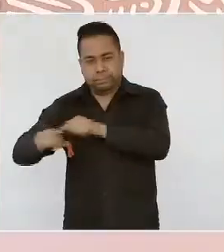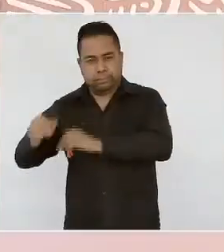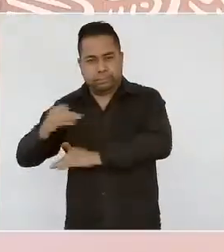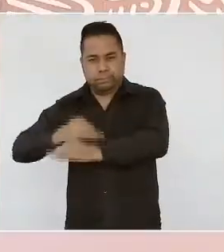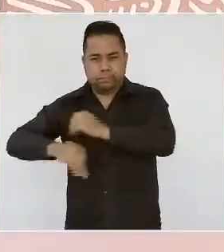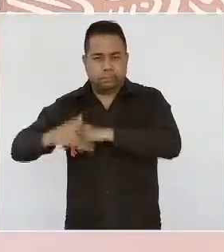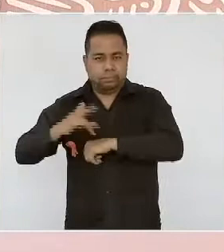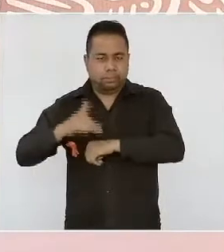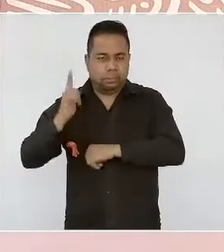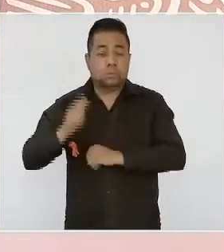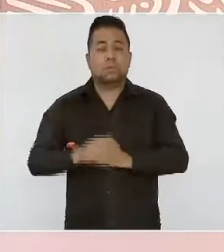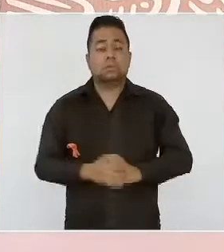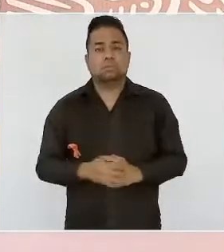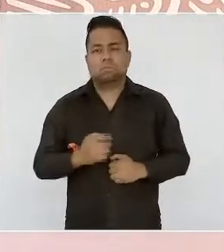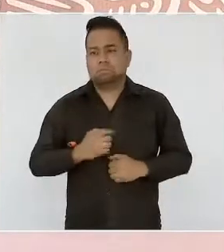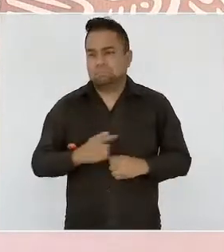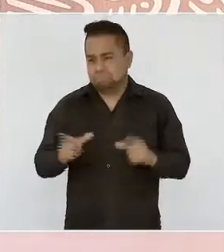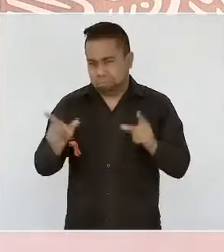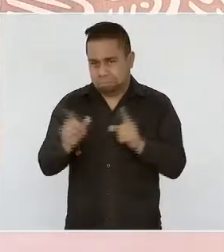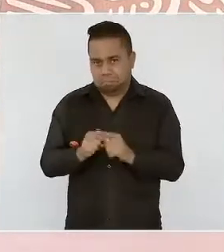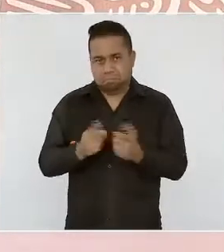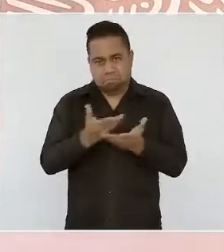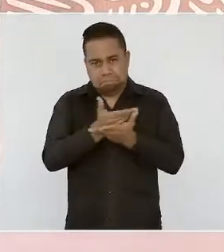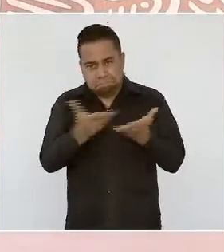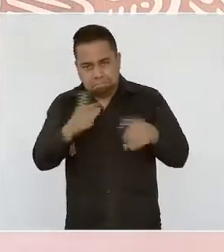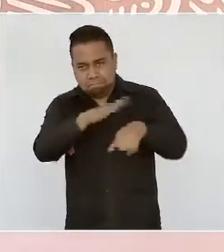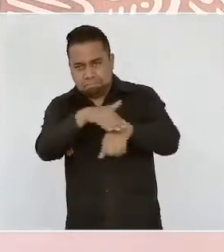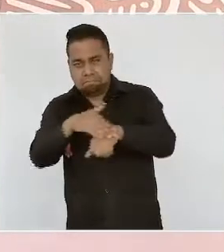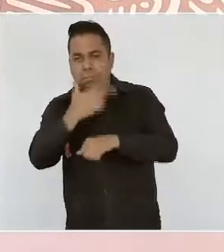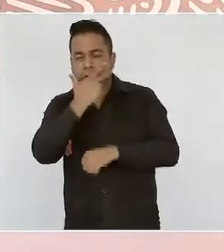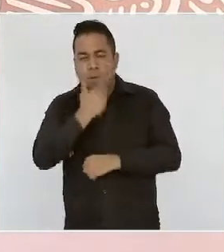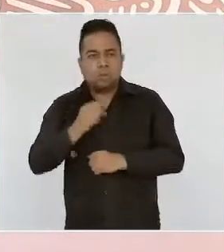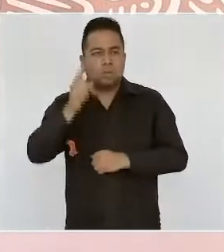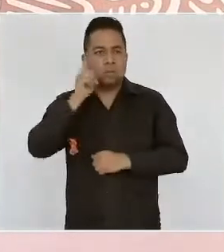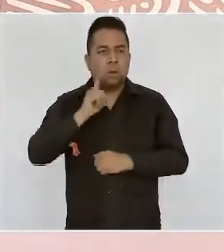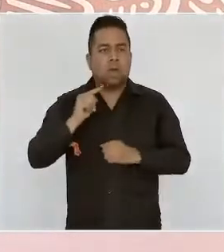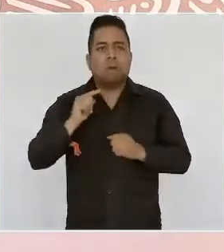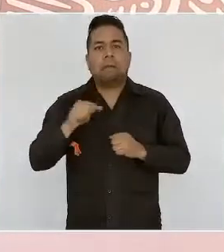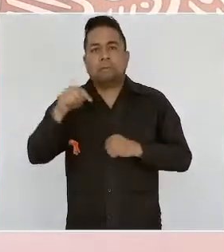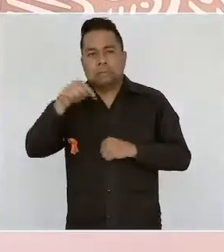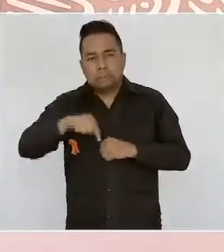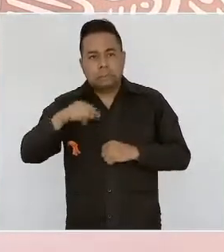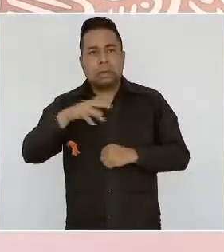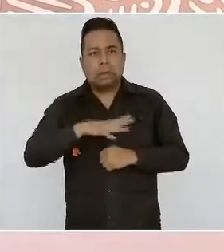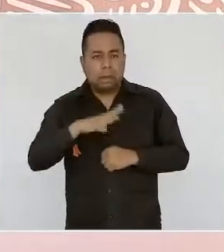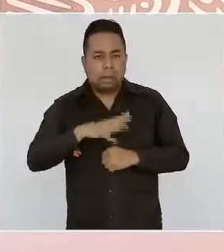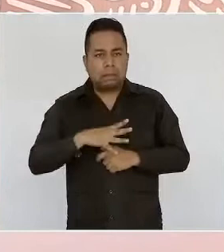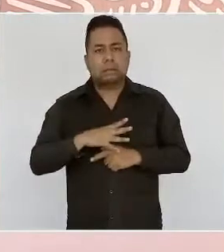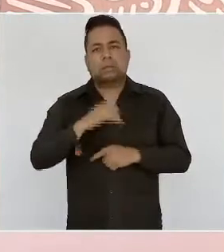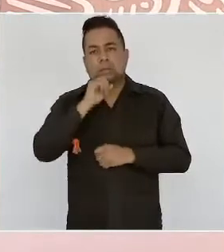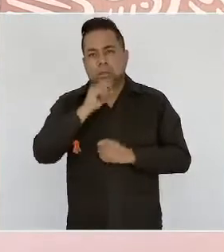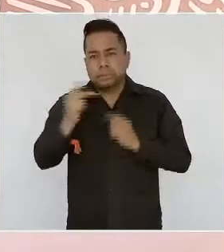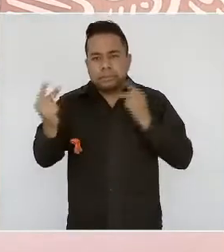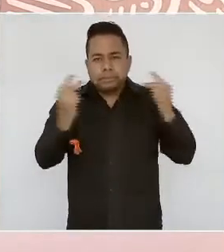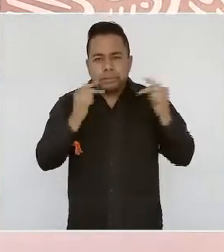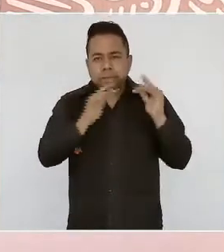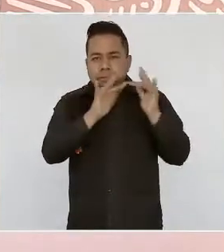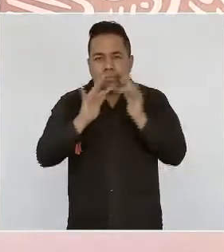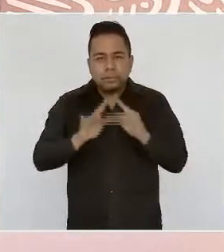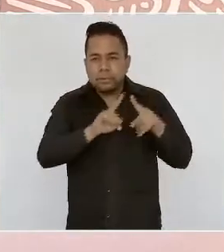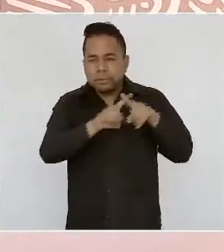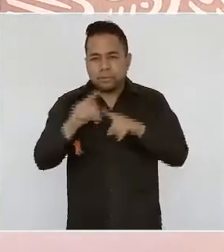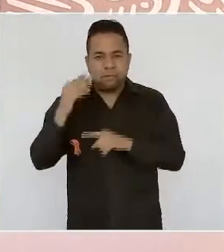simplemente invitando a todas y todos ustedes, a quienes están aquí y a quienes nos están siguiendo en las redes